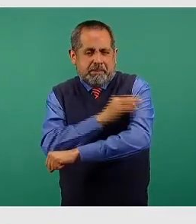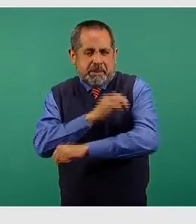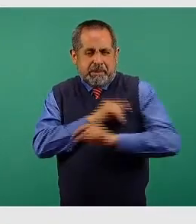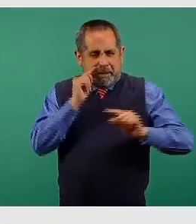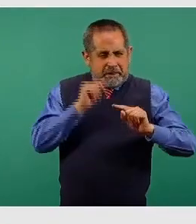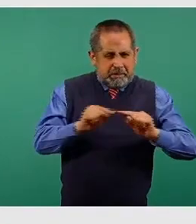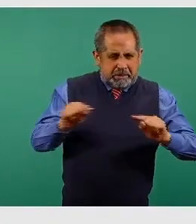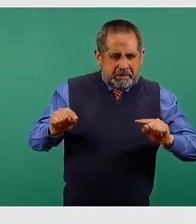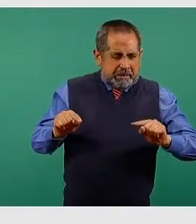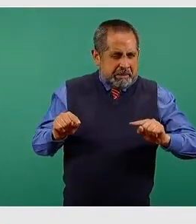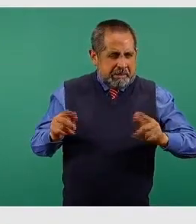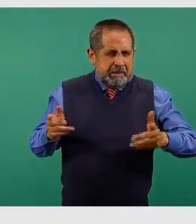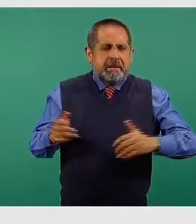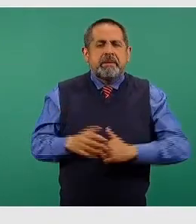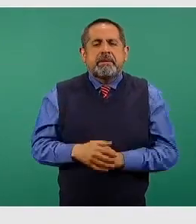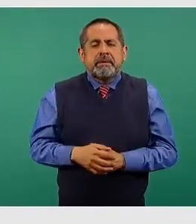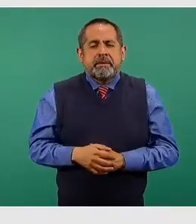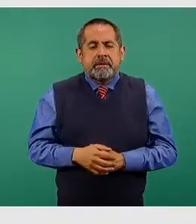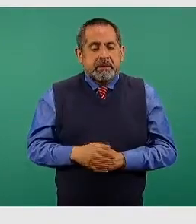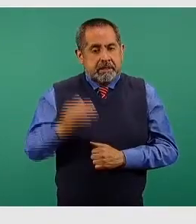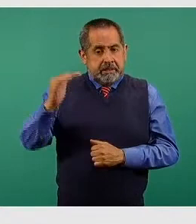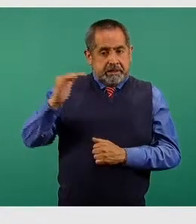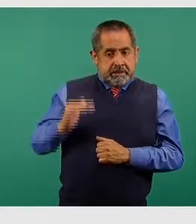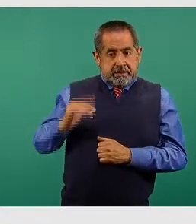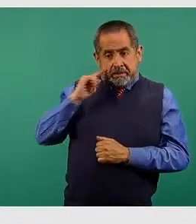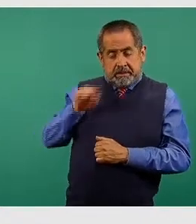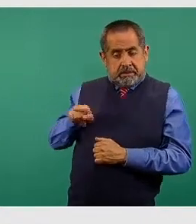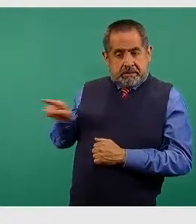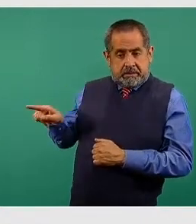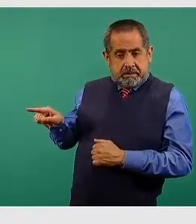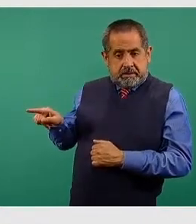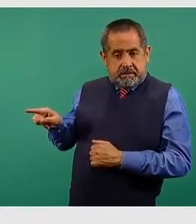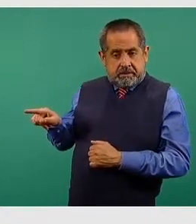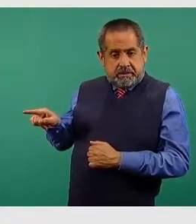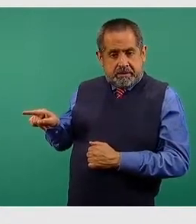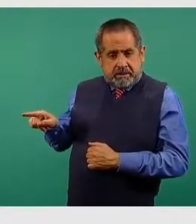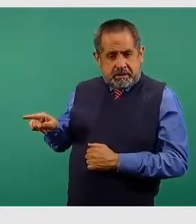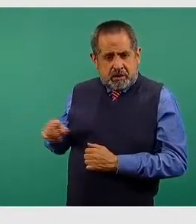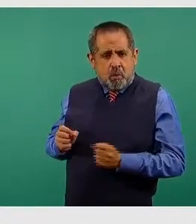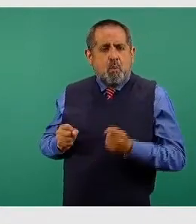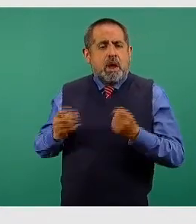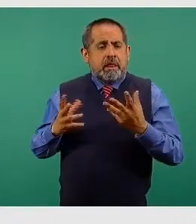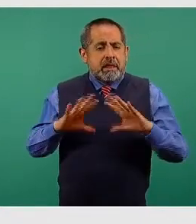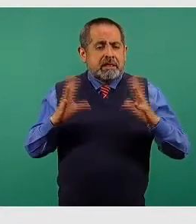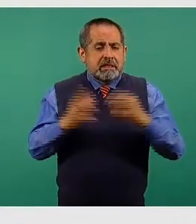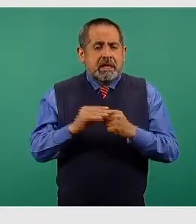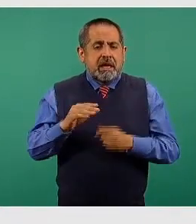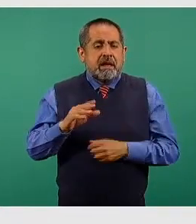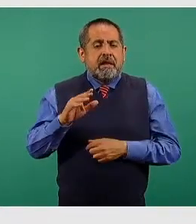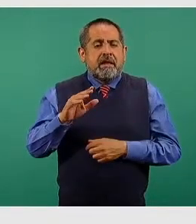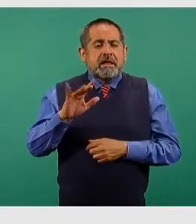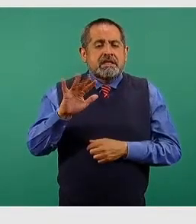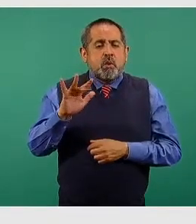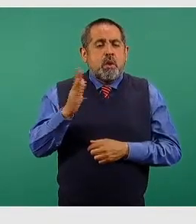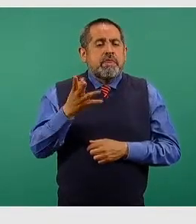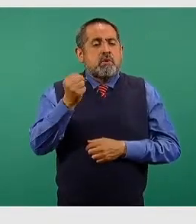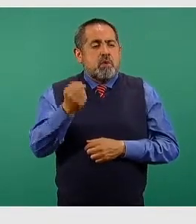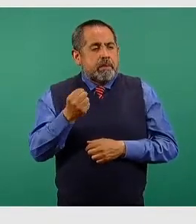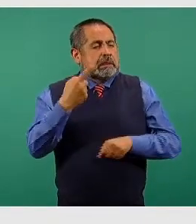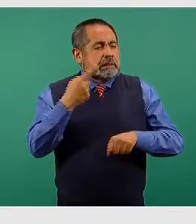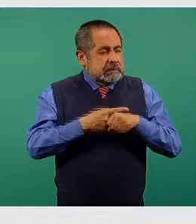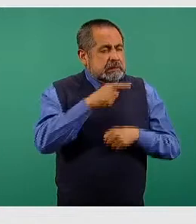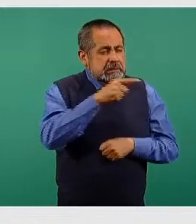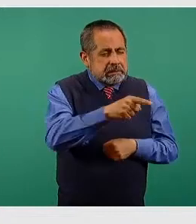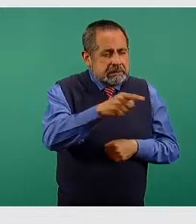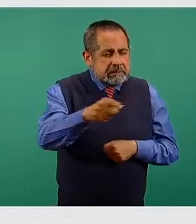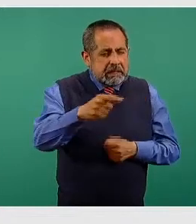vacunas. Así también en la parte inferior pueden ver la distribución de los 59 casos que se han clasificado